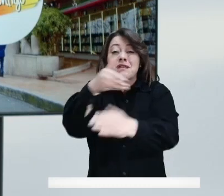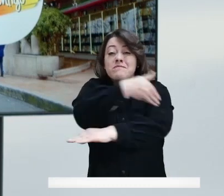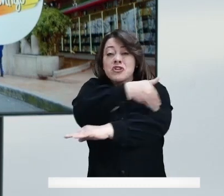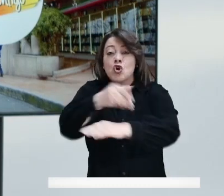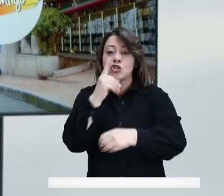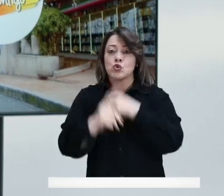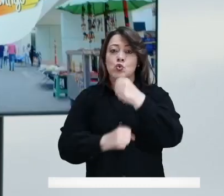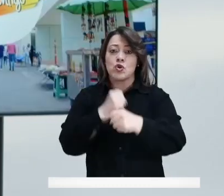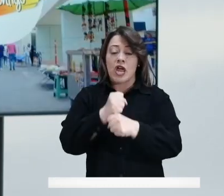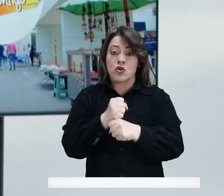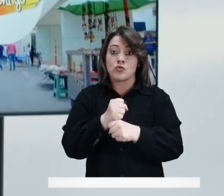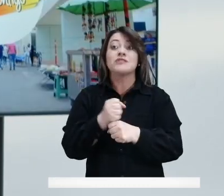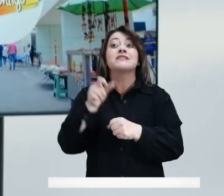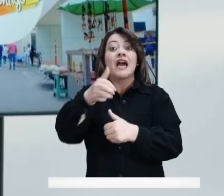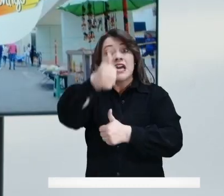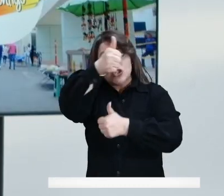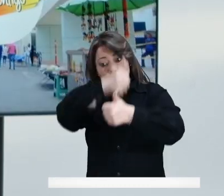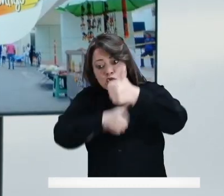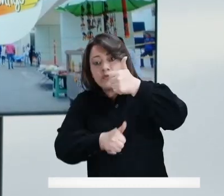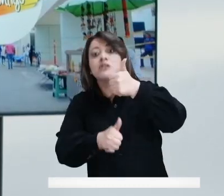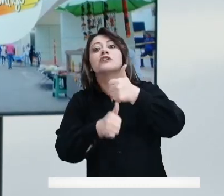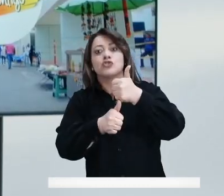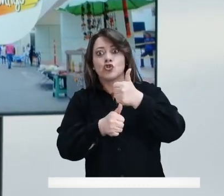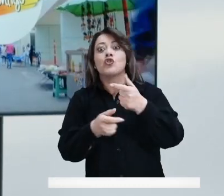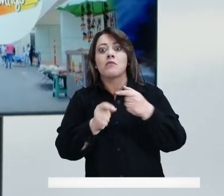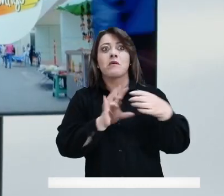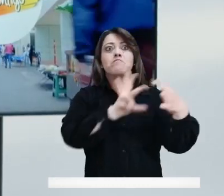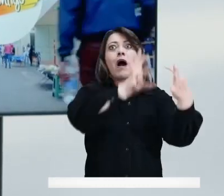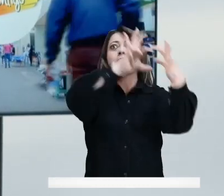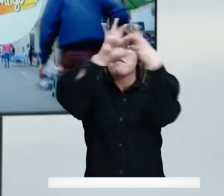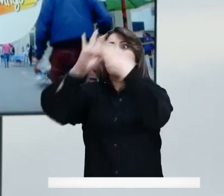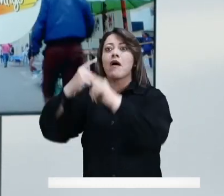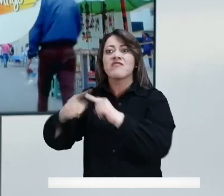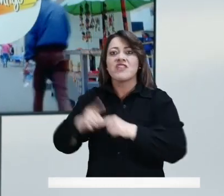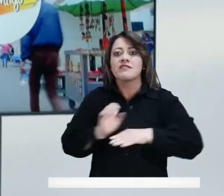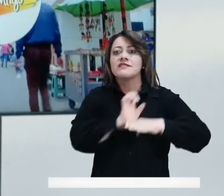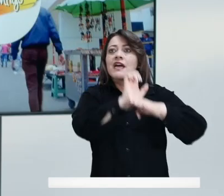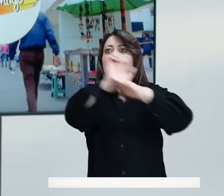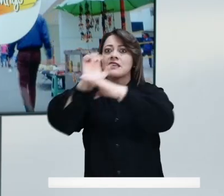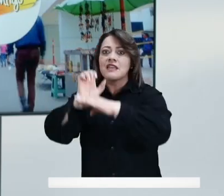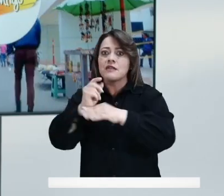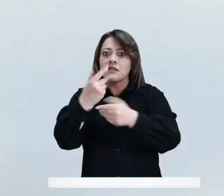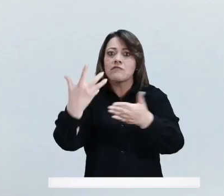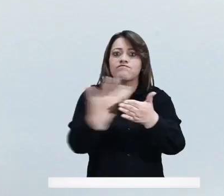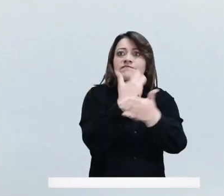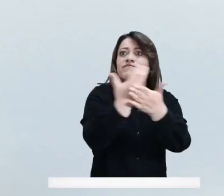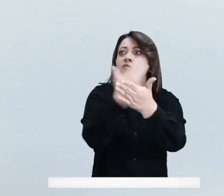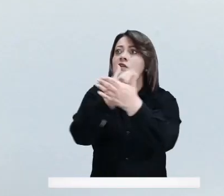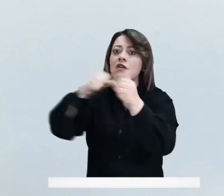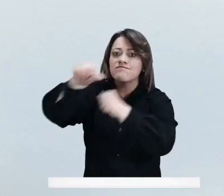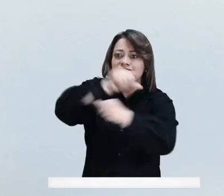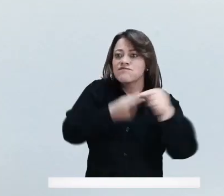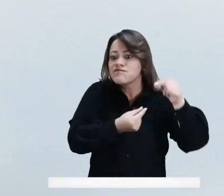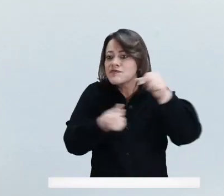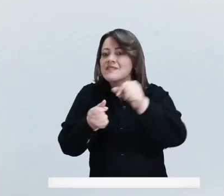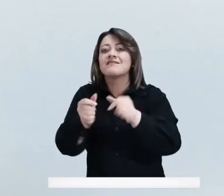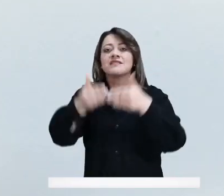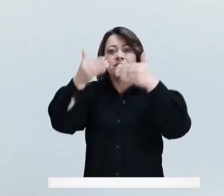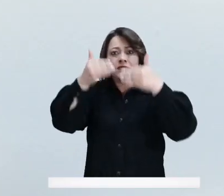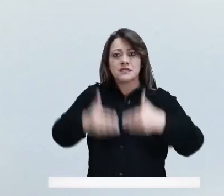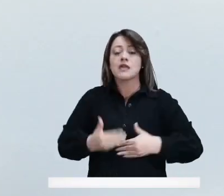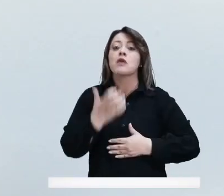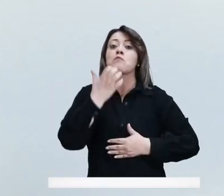pero además tiene la responsabilidad de articular las demás entidades para que desde todo sentido tengamos recursos. Que si vamos a hablar